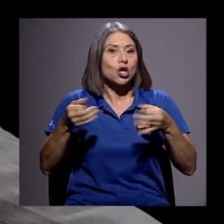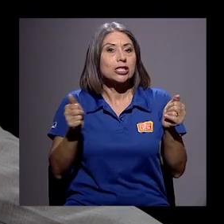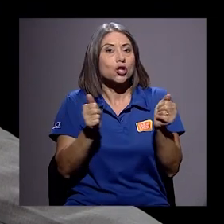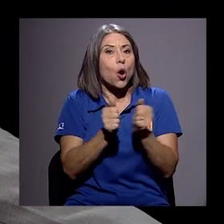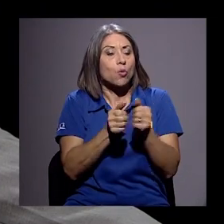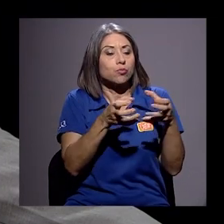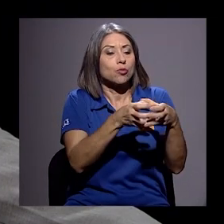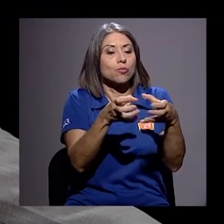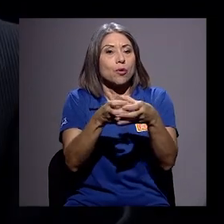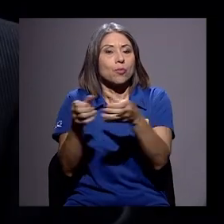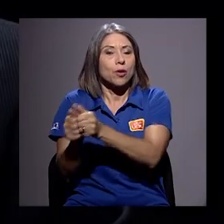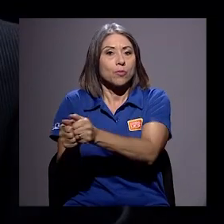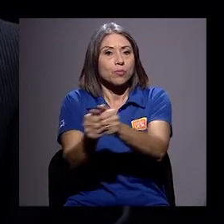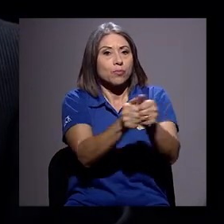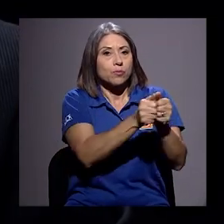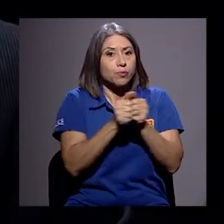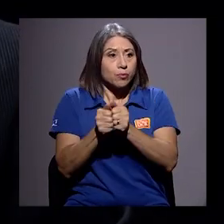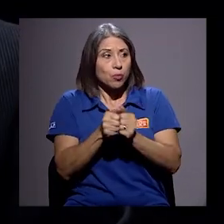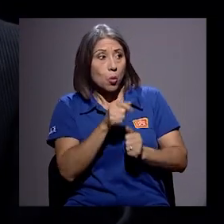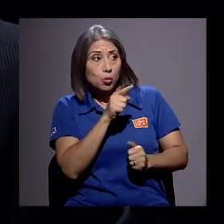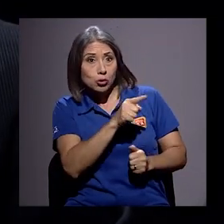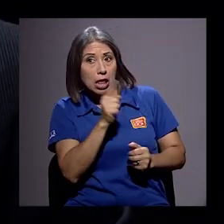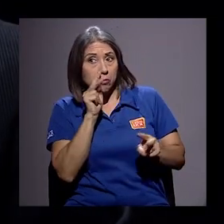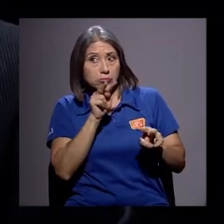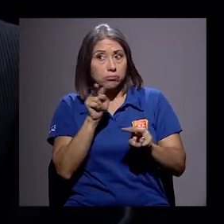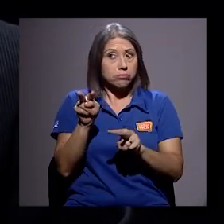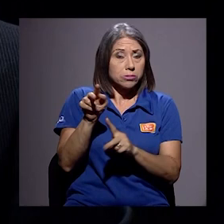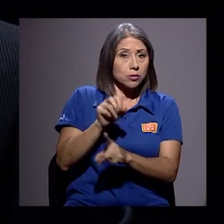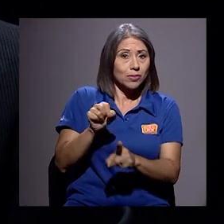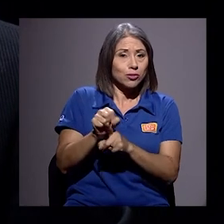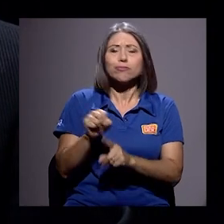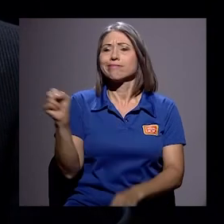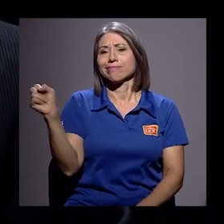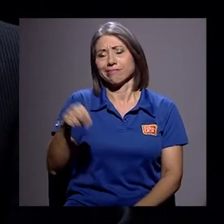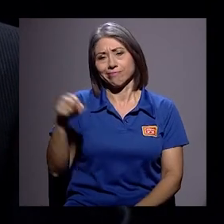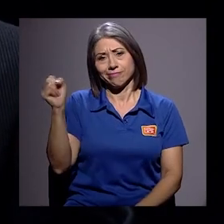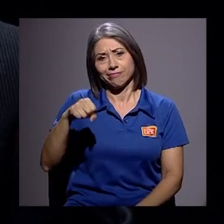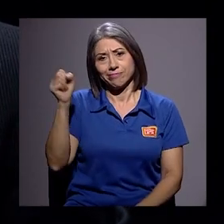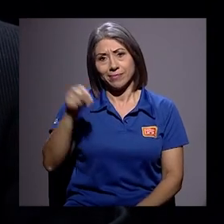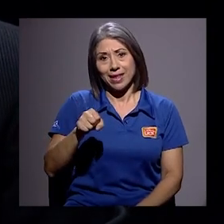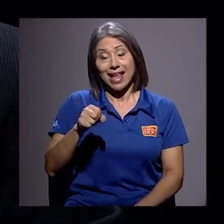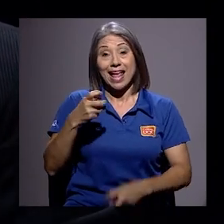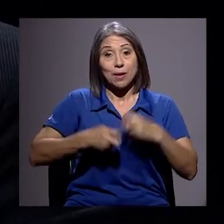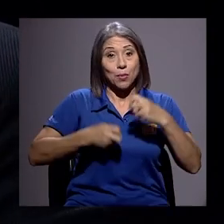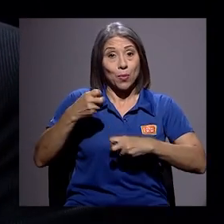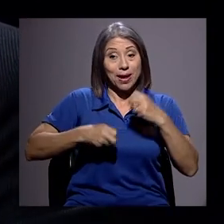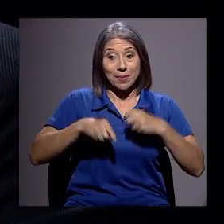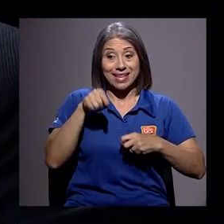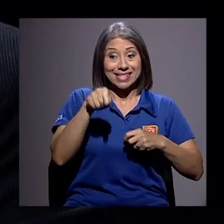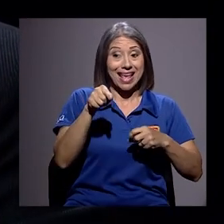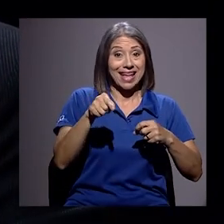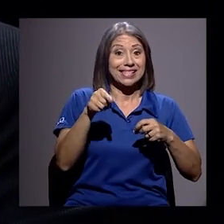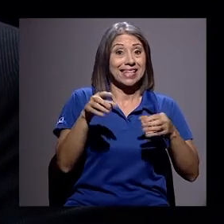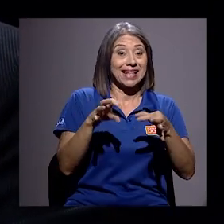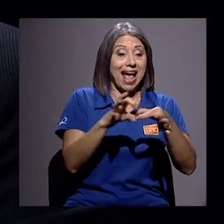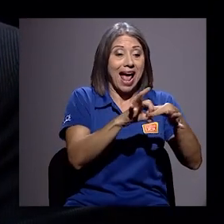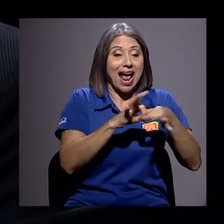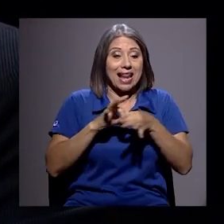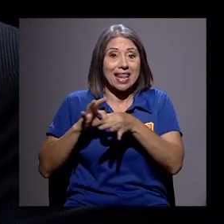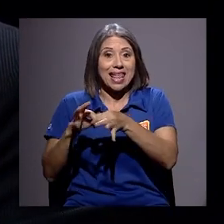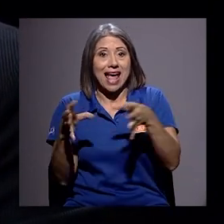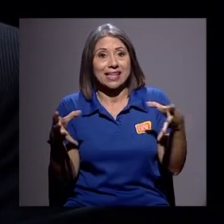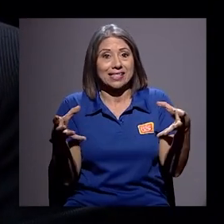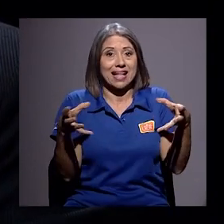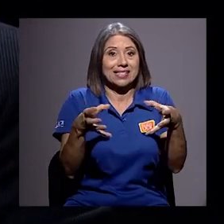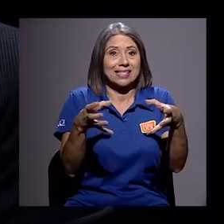no ha hecho este presa como si pues claro que sí el problema es que esas alianzas generalmente se tejen de manera